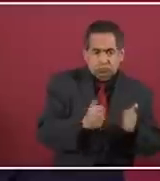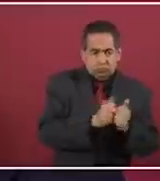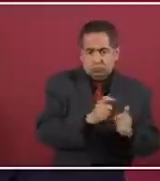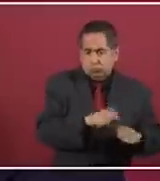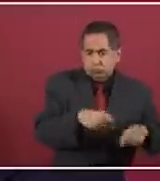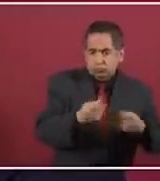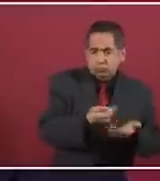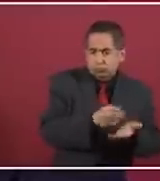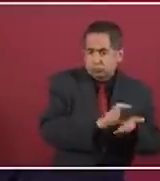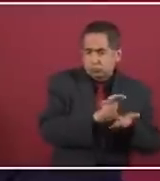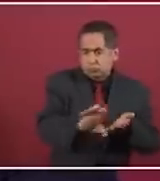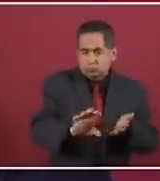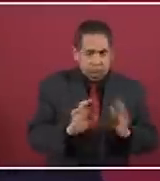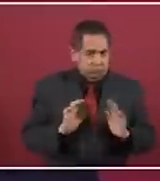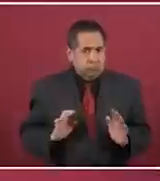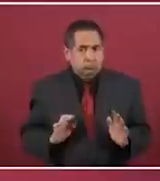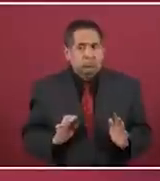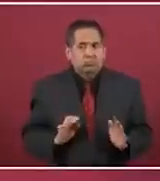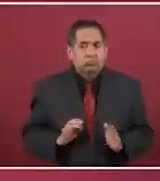prestación